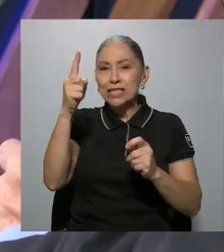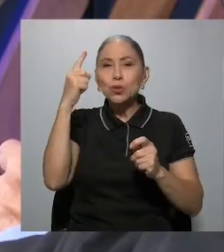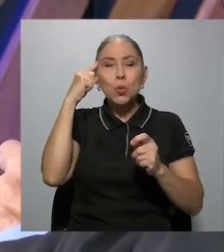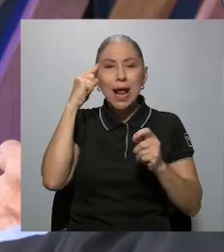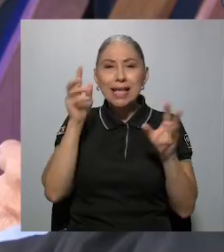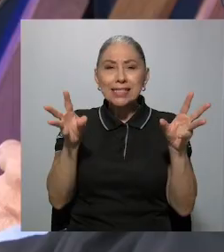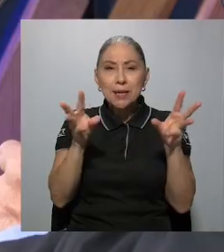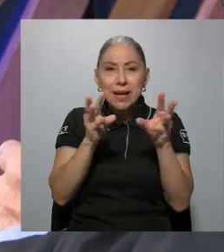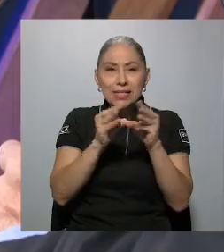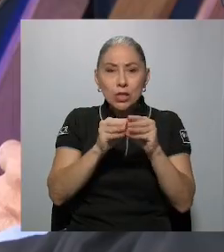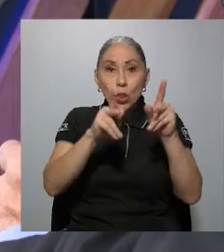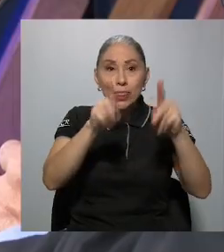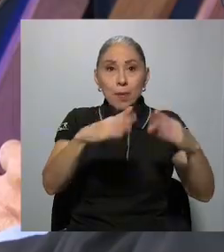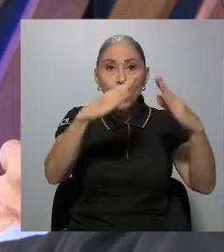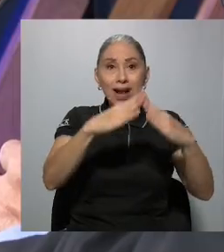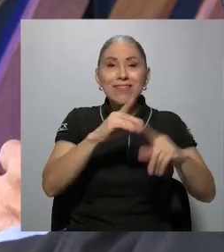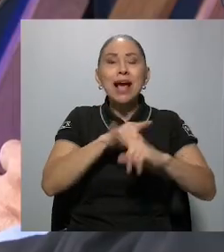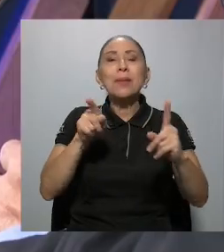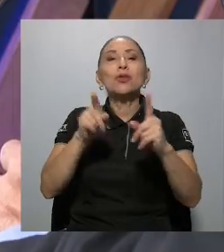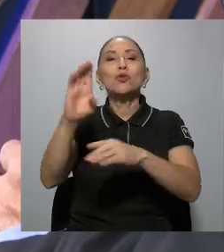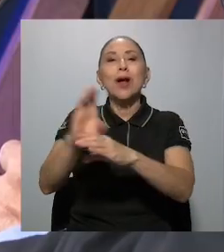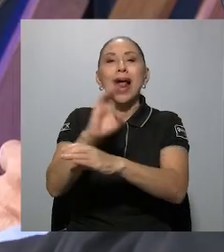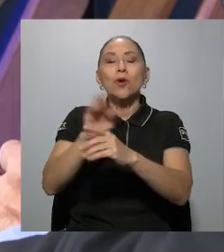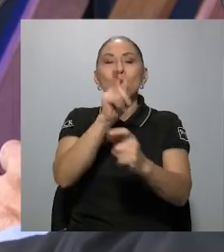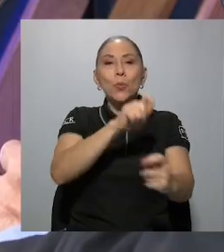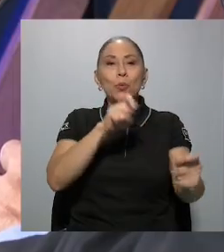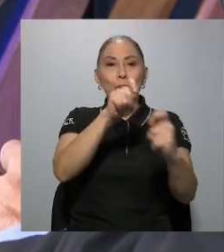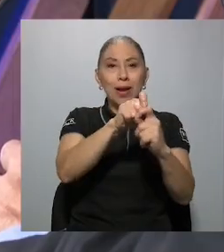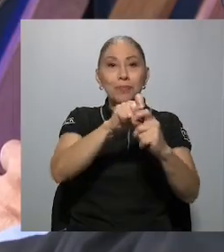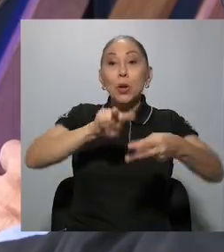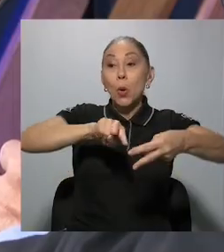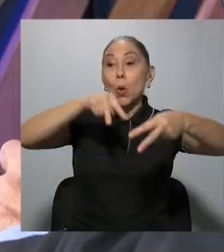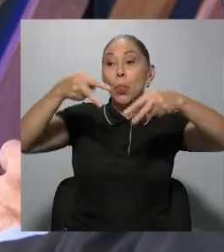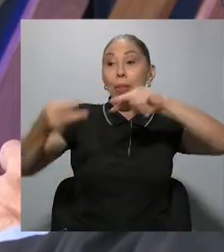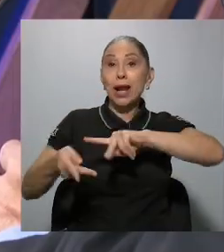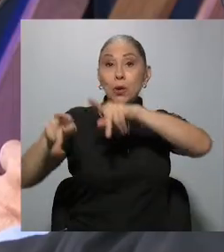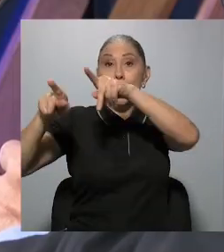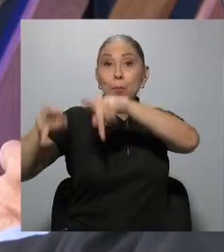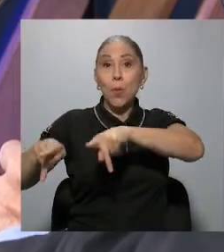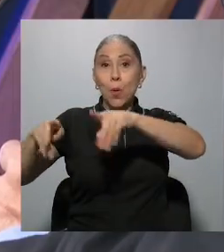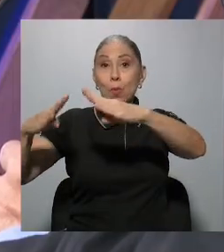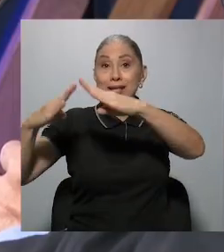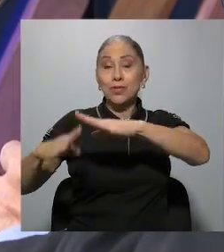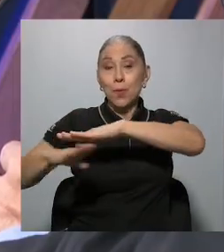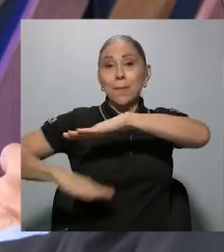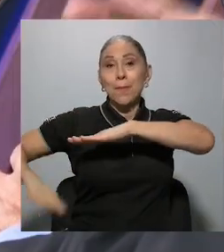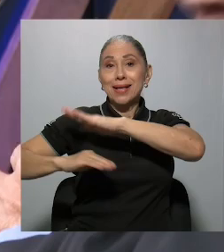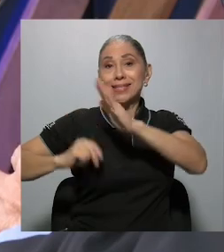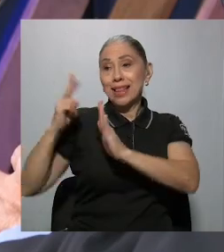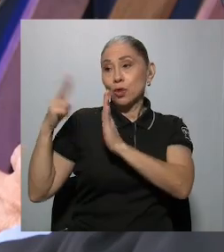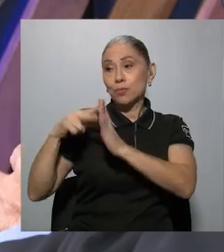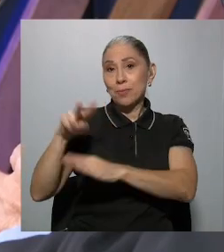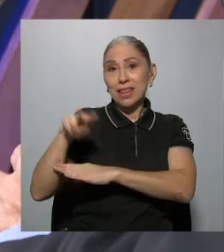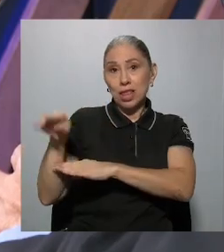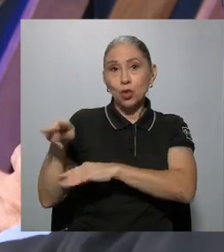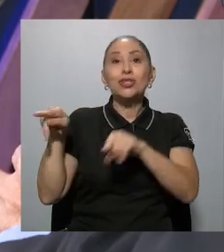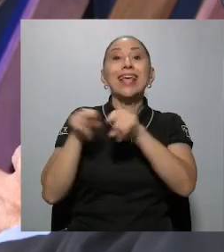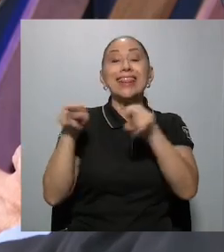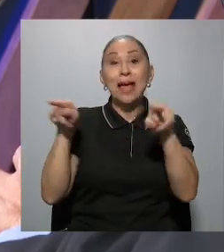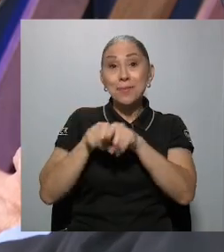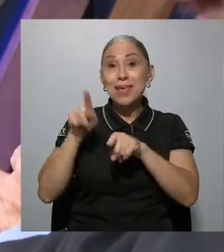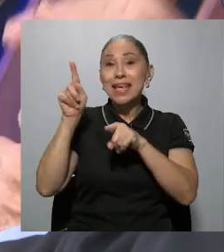estimación demográfica, es un cálculo puntual. Contrario a la población base del 2022, que también es